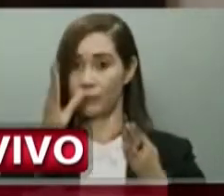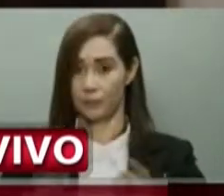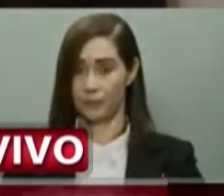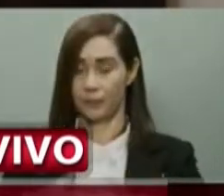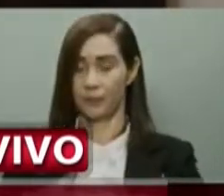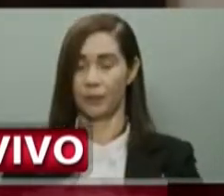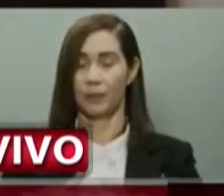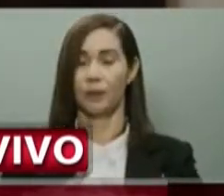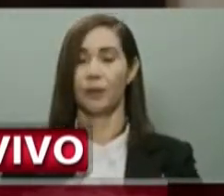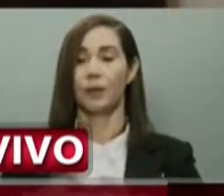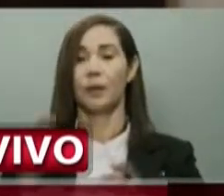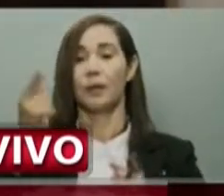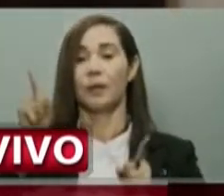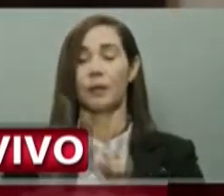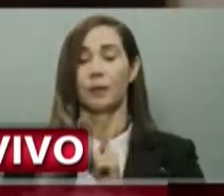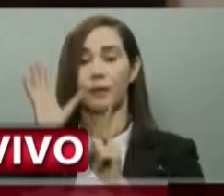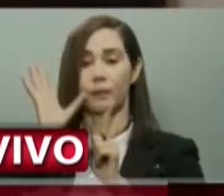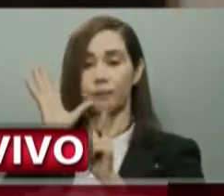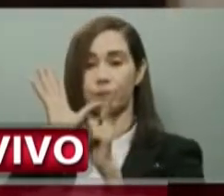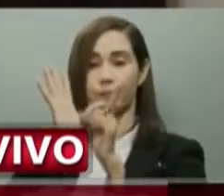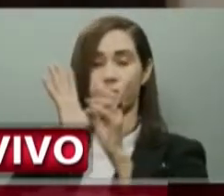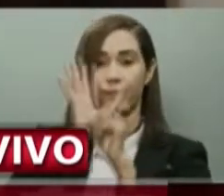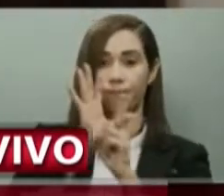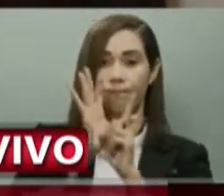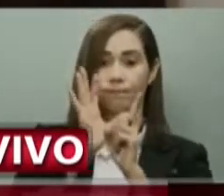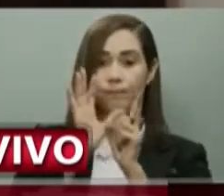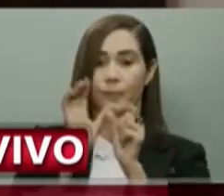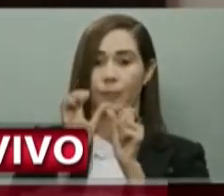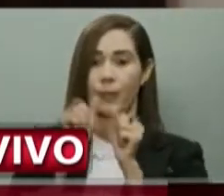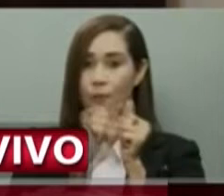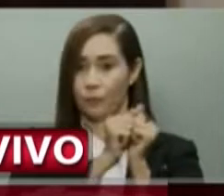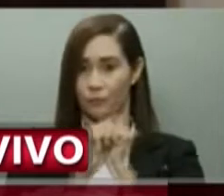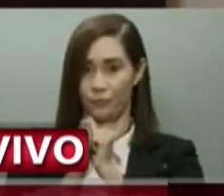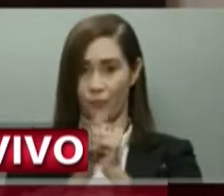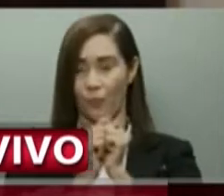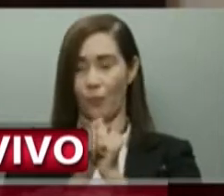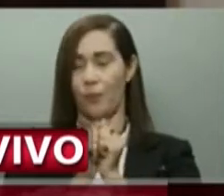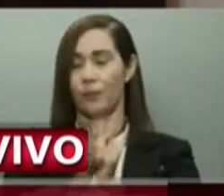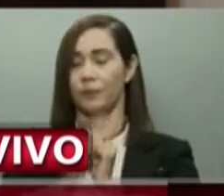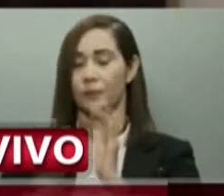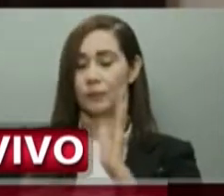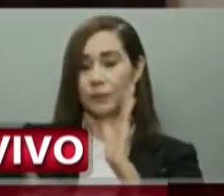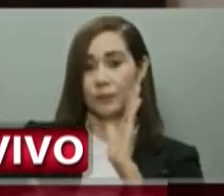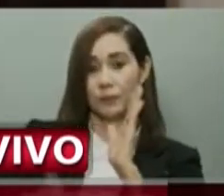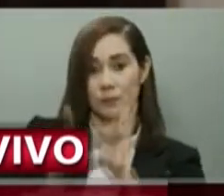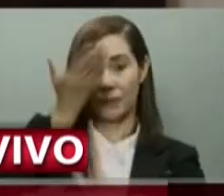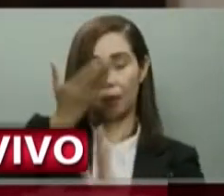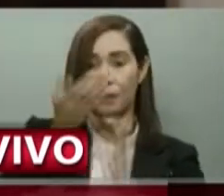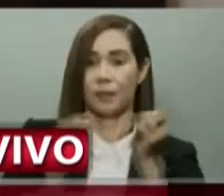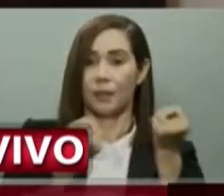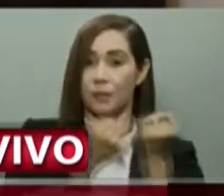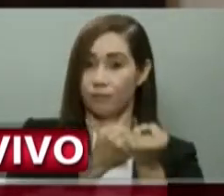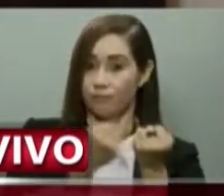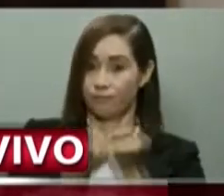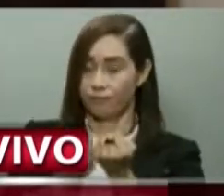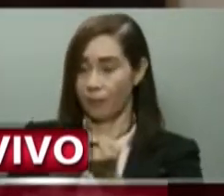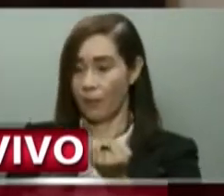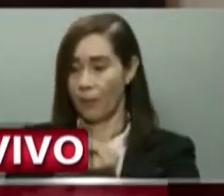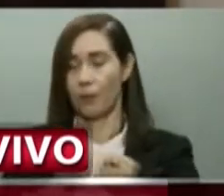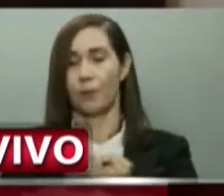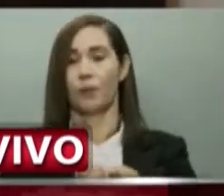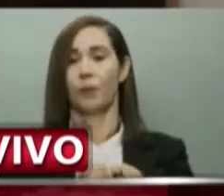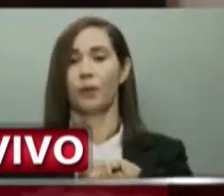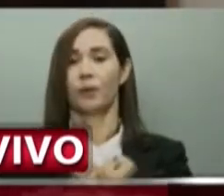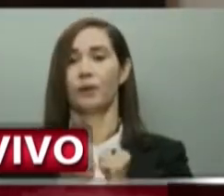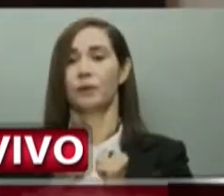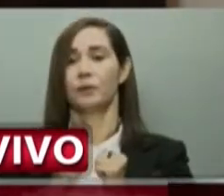para enfrentar juntos los efectos de las alzas de precios que han llevado los niveles de